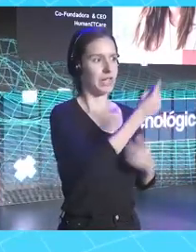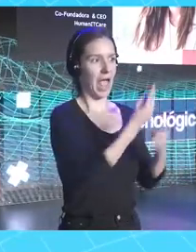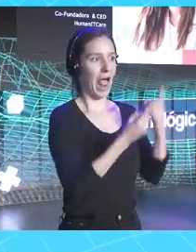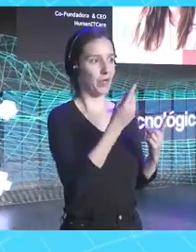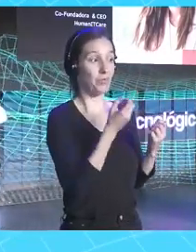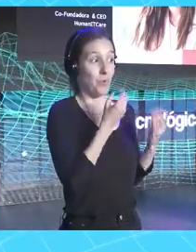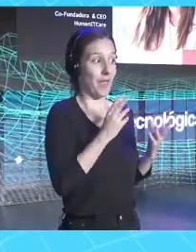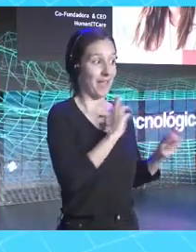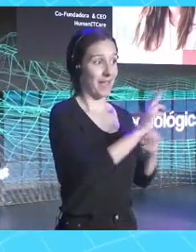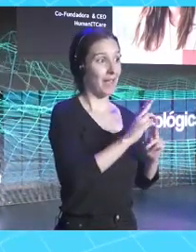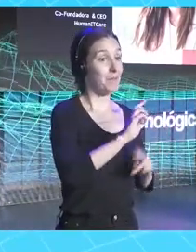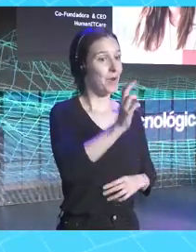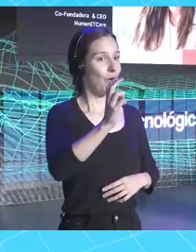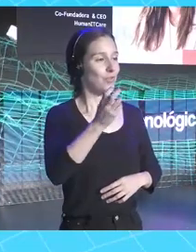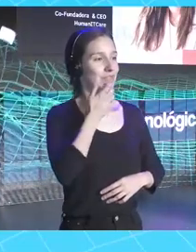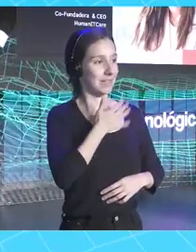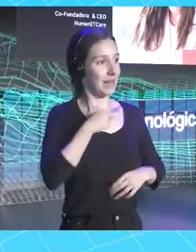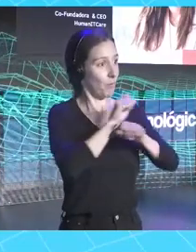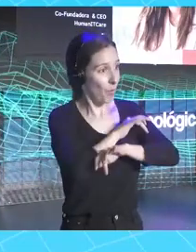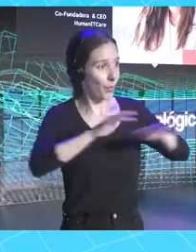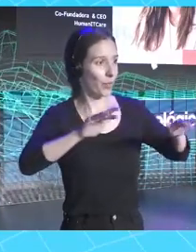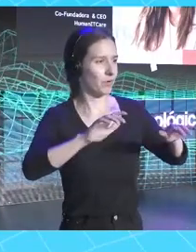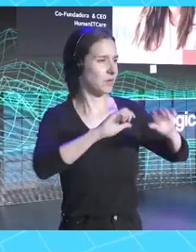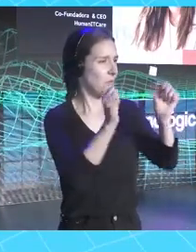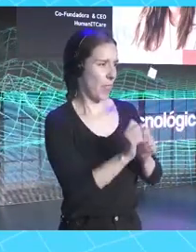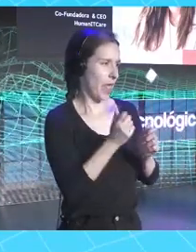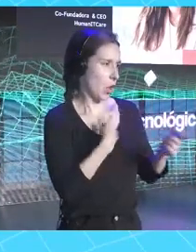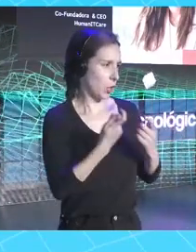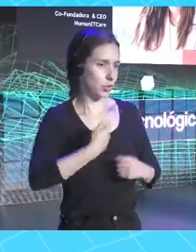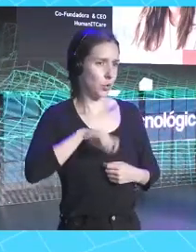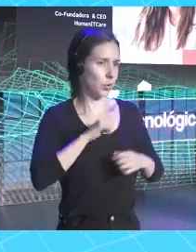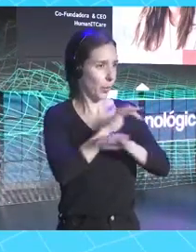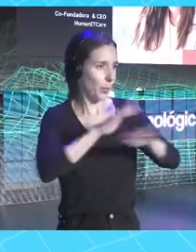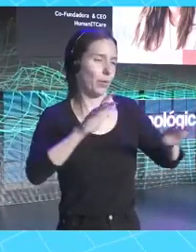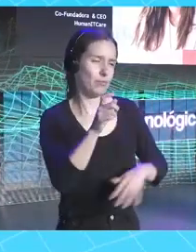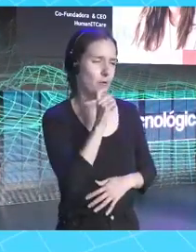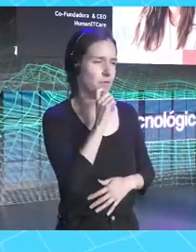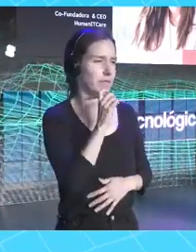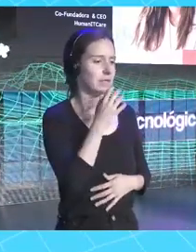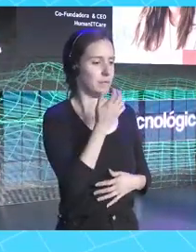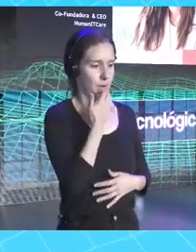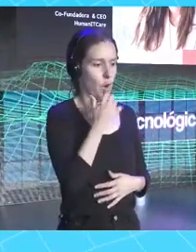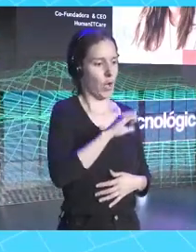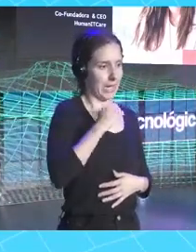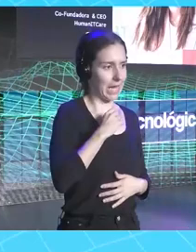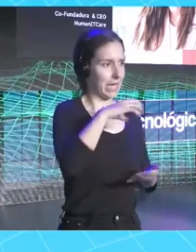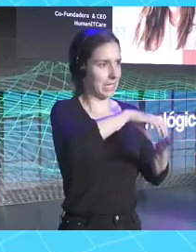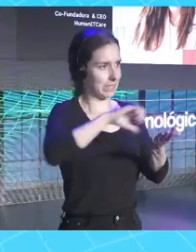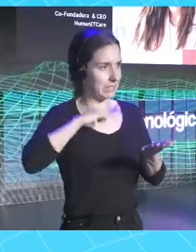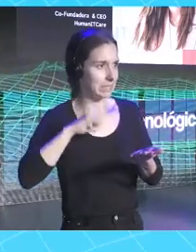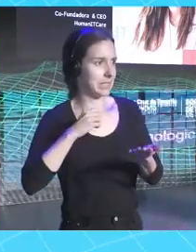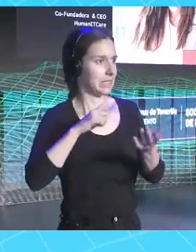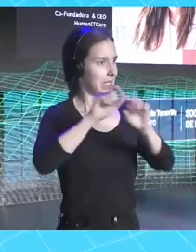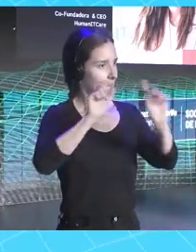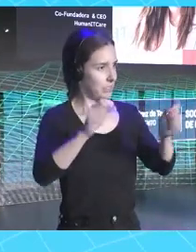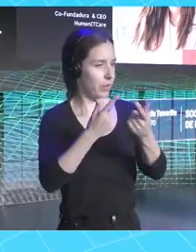a unos clientes masivos en nuestro modelo de negocio que es el final pues venderlo a clínicas hospitales aseguradoras no incluso alguna tele con